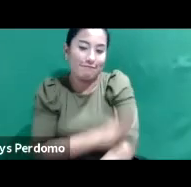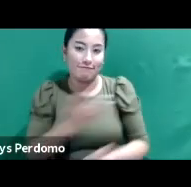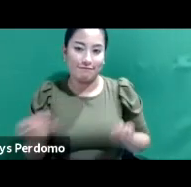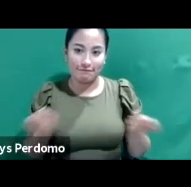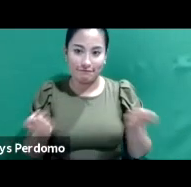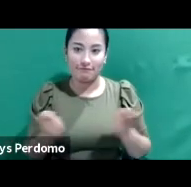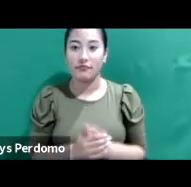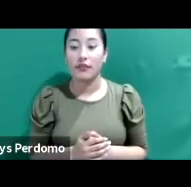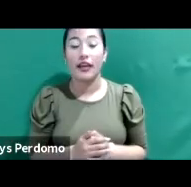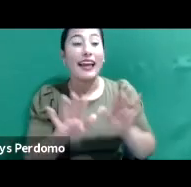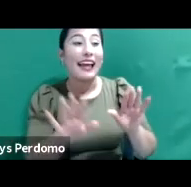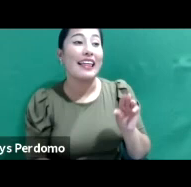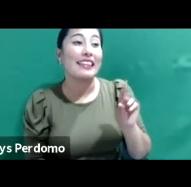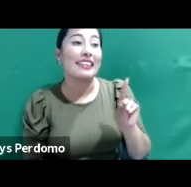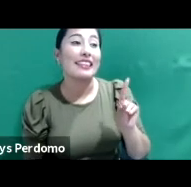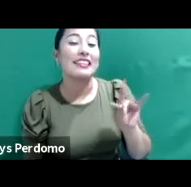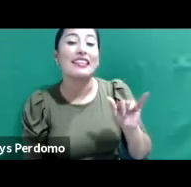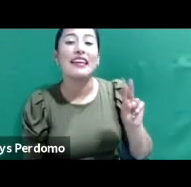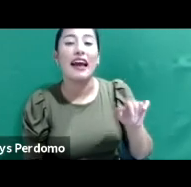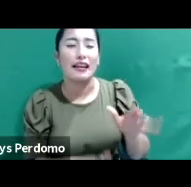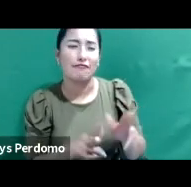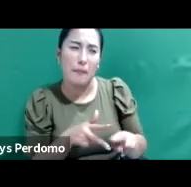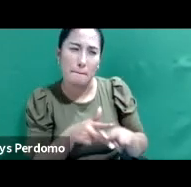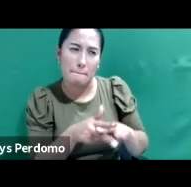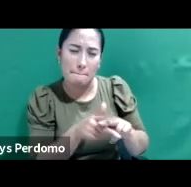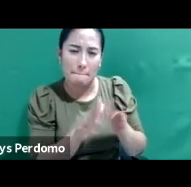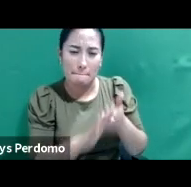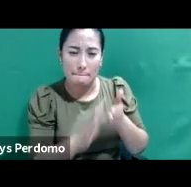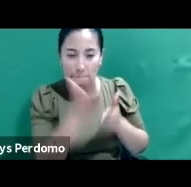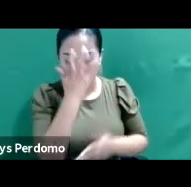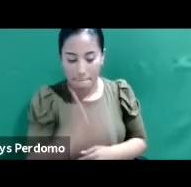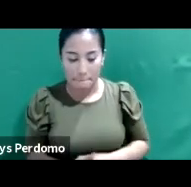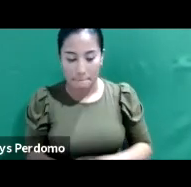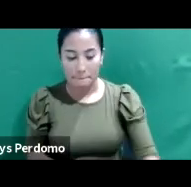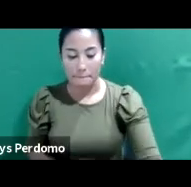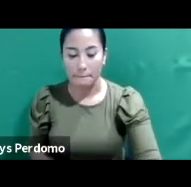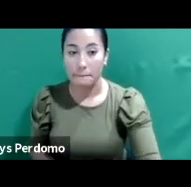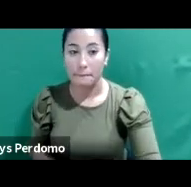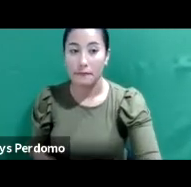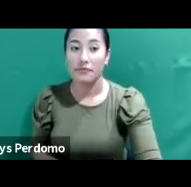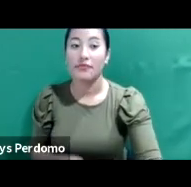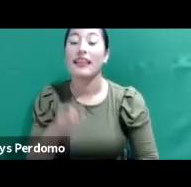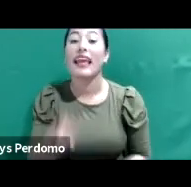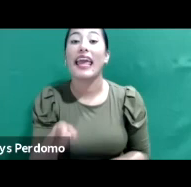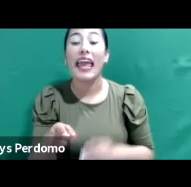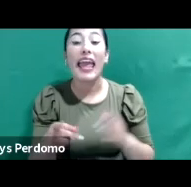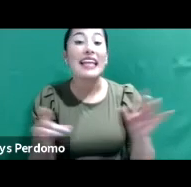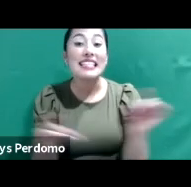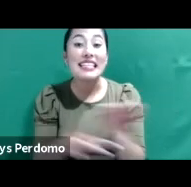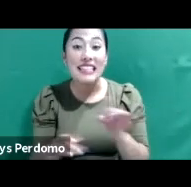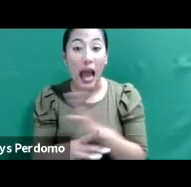perdóname, te interrumpo un momento. Es que quiero tratar de responder a algo que están mencionando en el